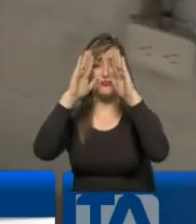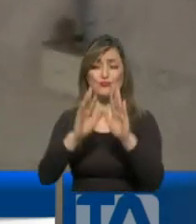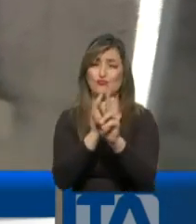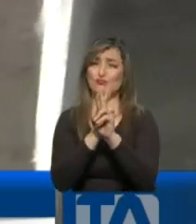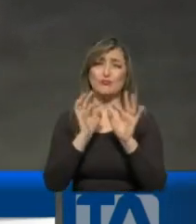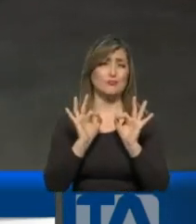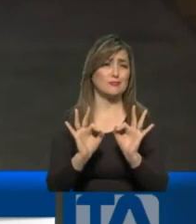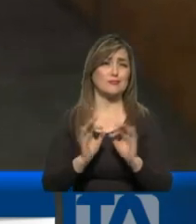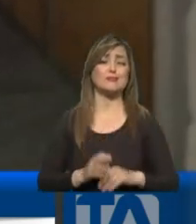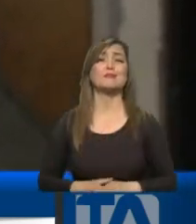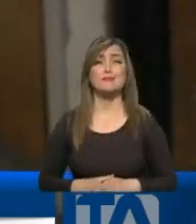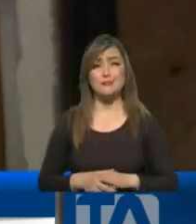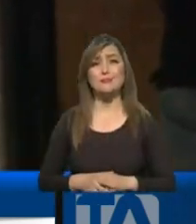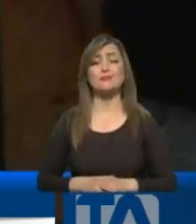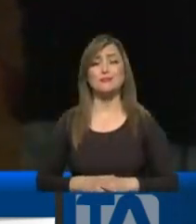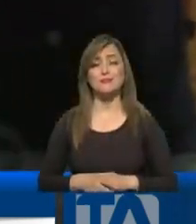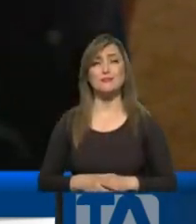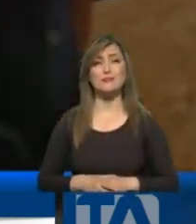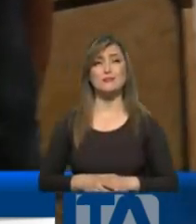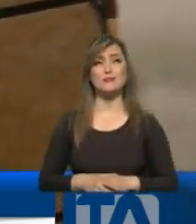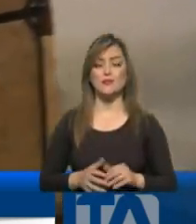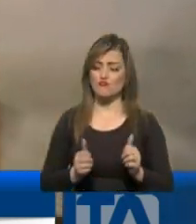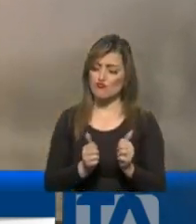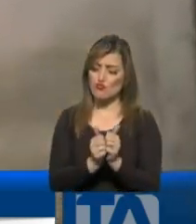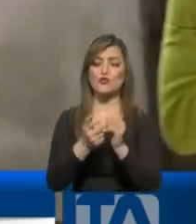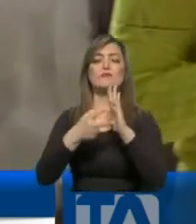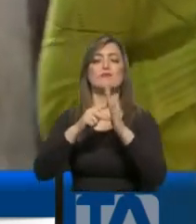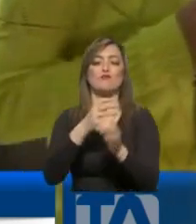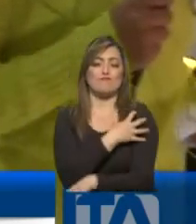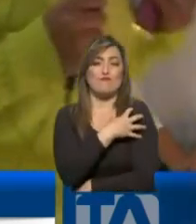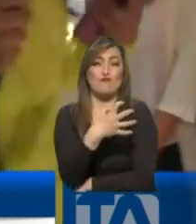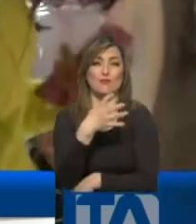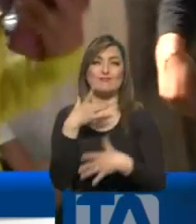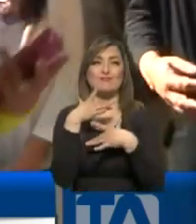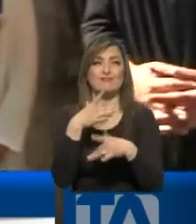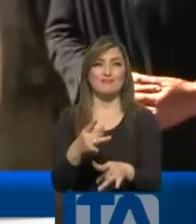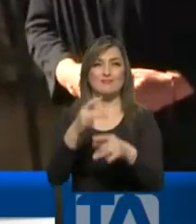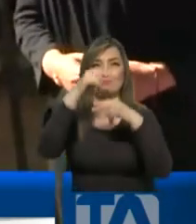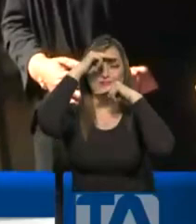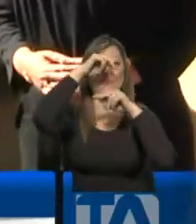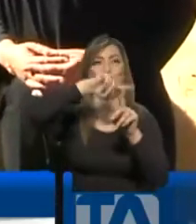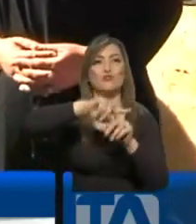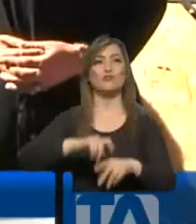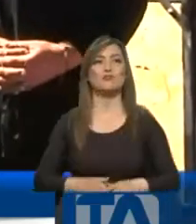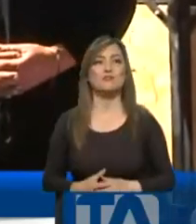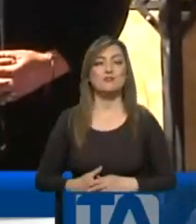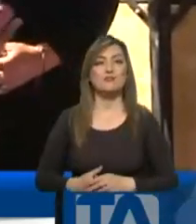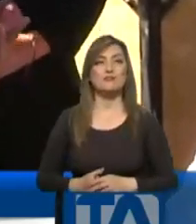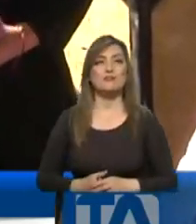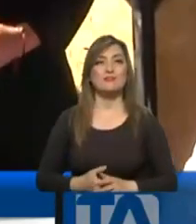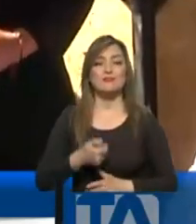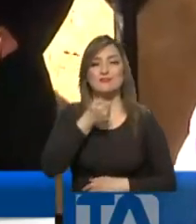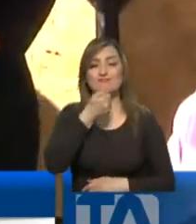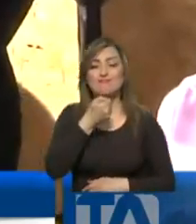resultados ustedes ya pueden ver. Reitero, la unión hace la fuerza y a mí me encanta ser parte de estas noticias positivas. Vamos